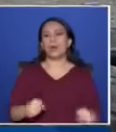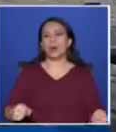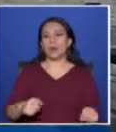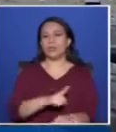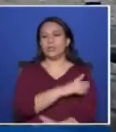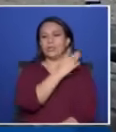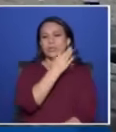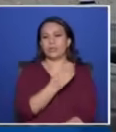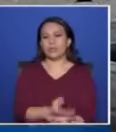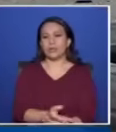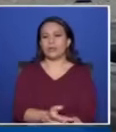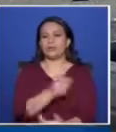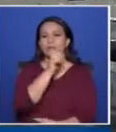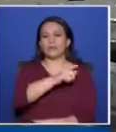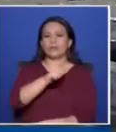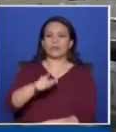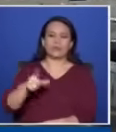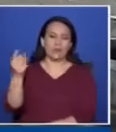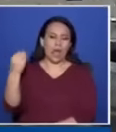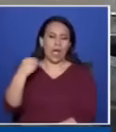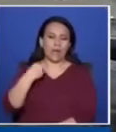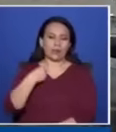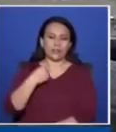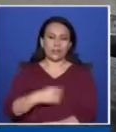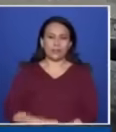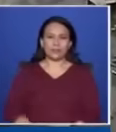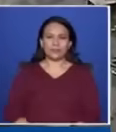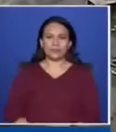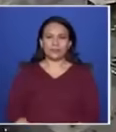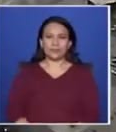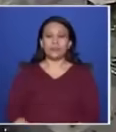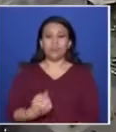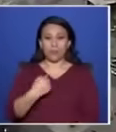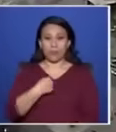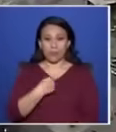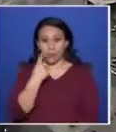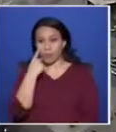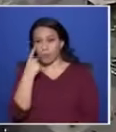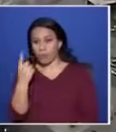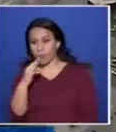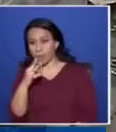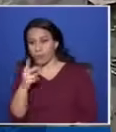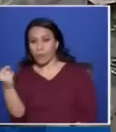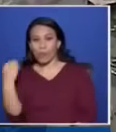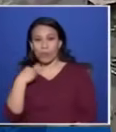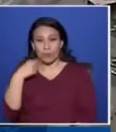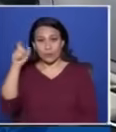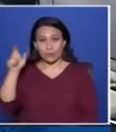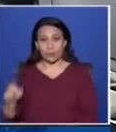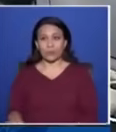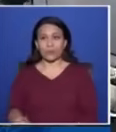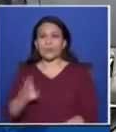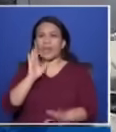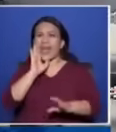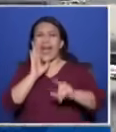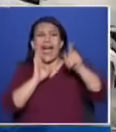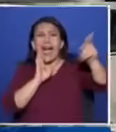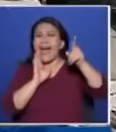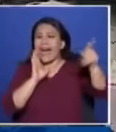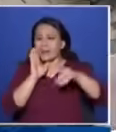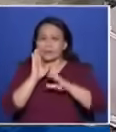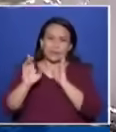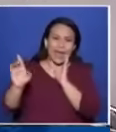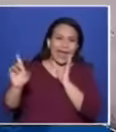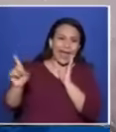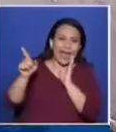que participó en el operativo relató lo que ocurrió. Realizamos un patrullaje por todo el sector y la gente decía, por acá va, por acá.